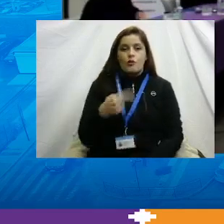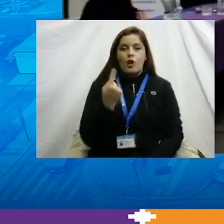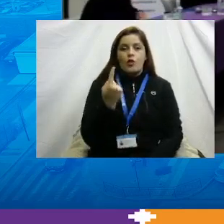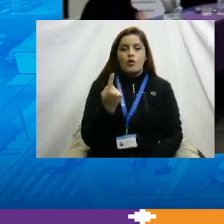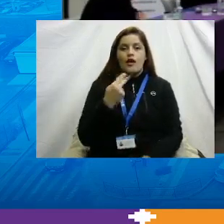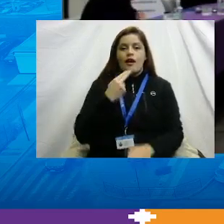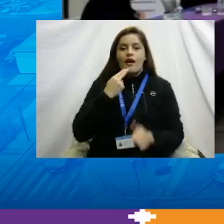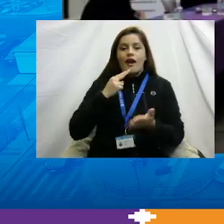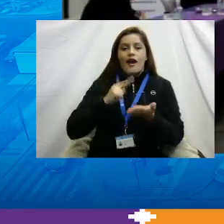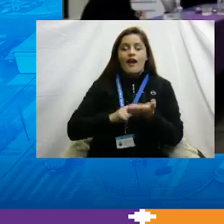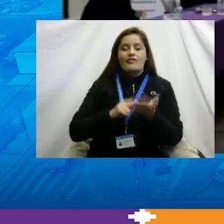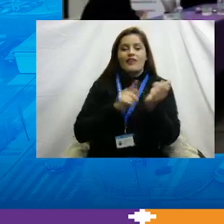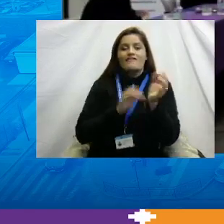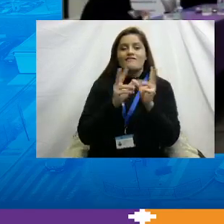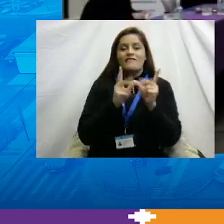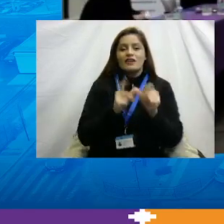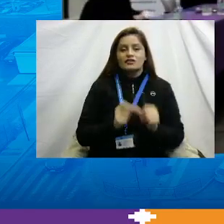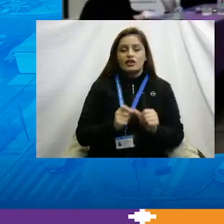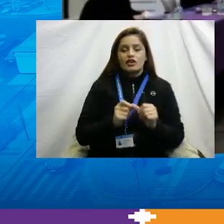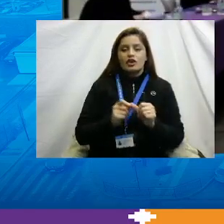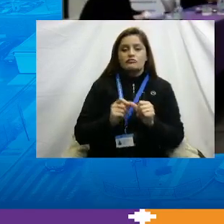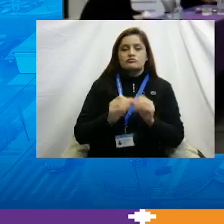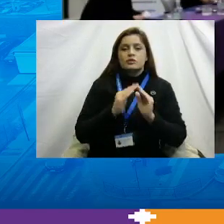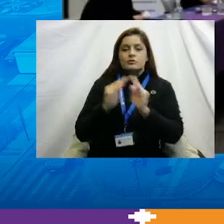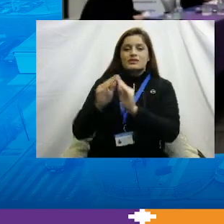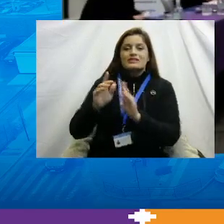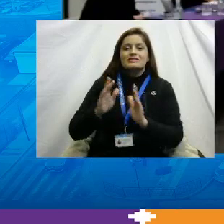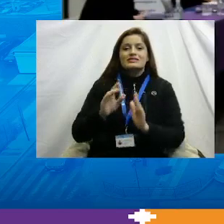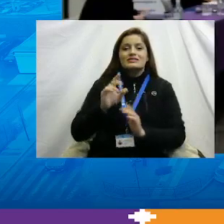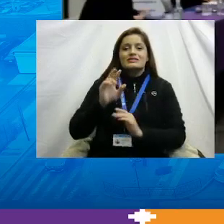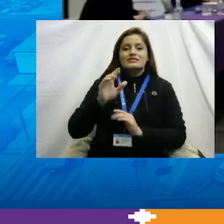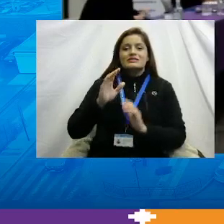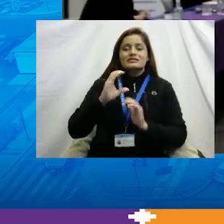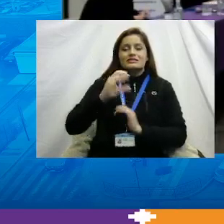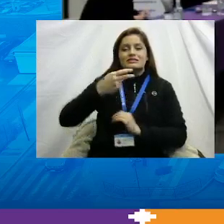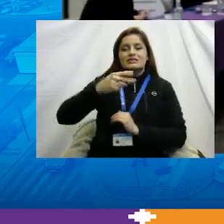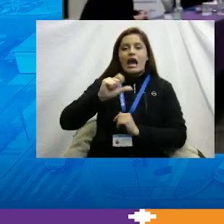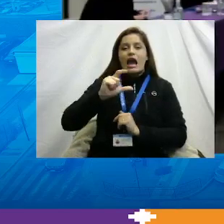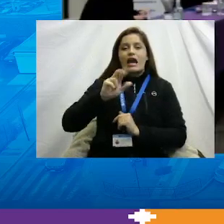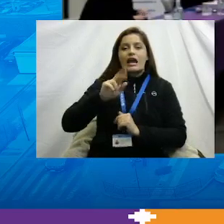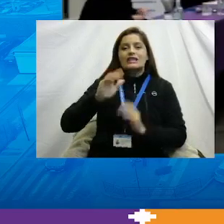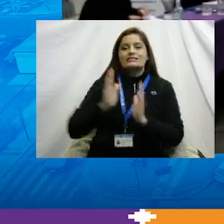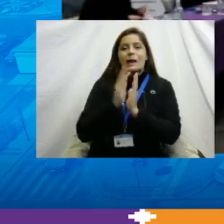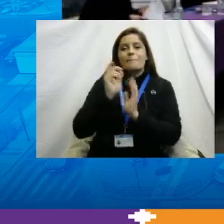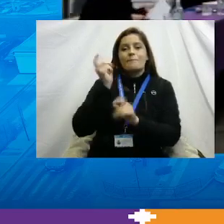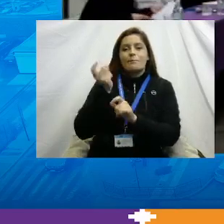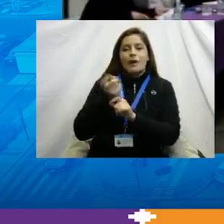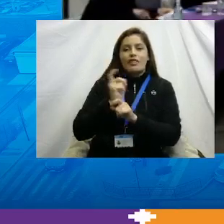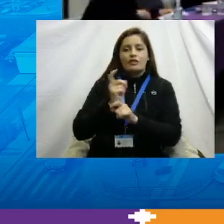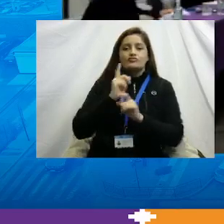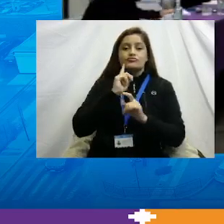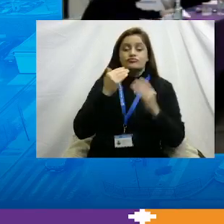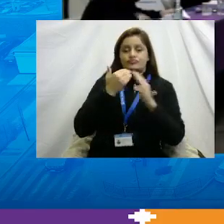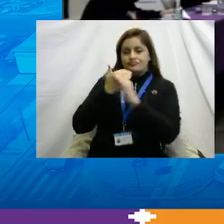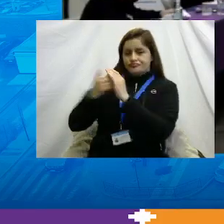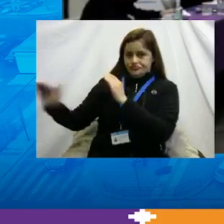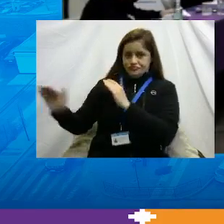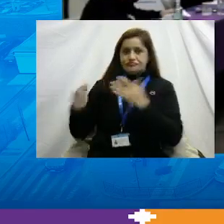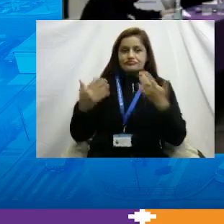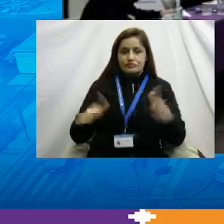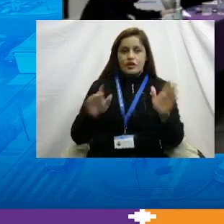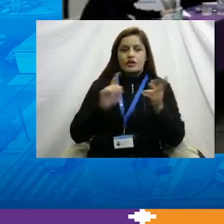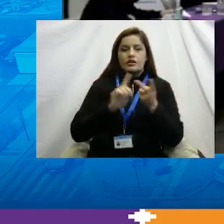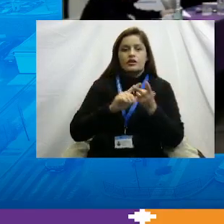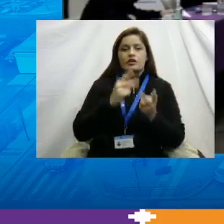Junta de Vecinos Residencial Chacra San Pedro, solicita como dato, fue remitida a jurídico. 2.2, carta de la agrupación Creando Sueños y Nuevo